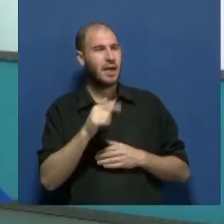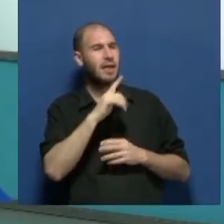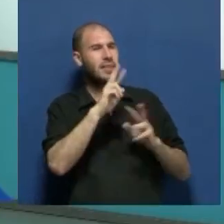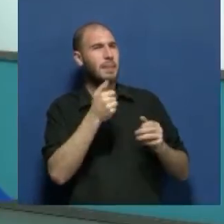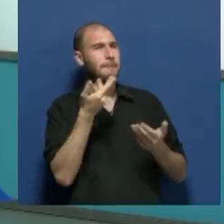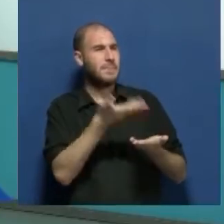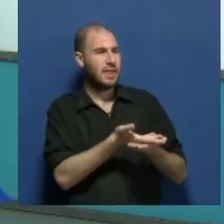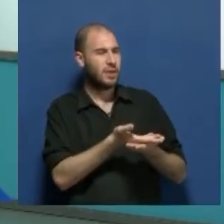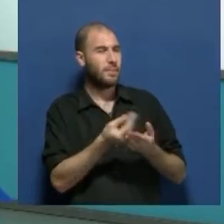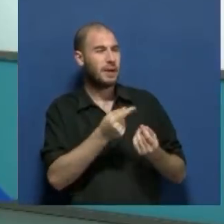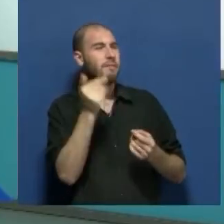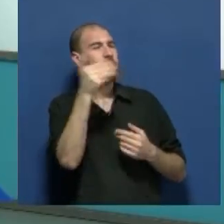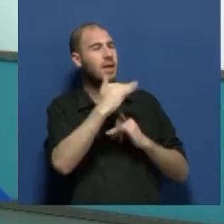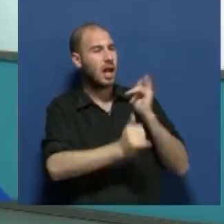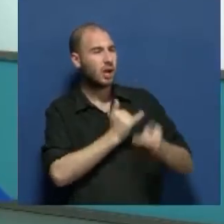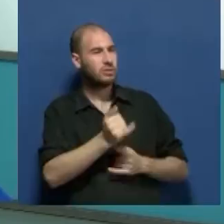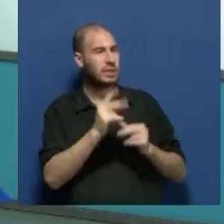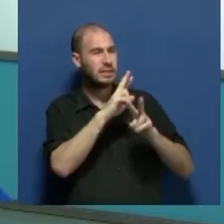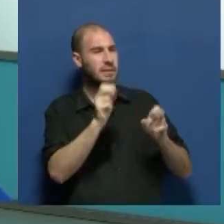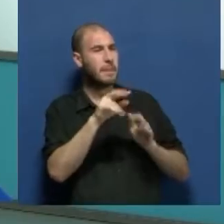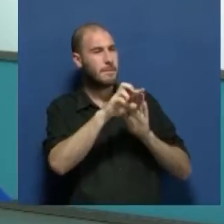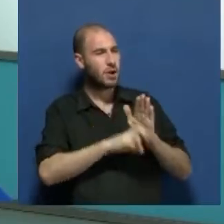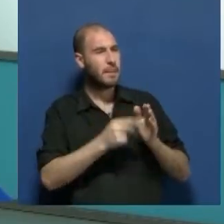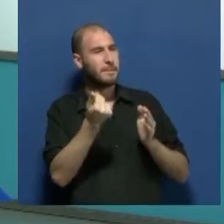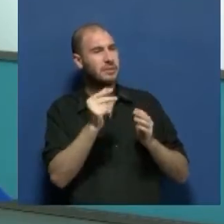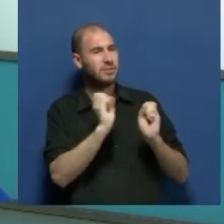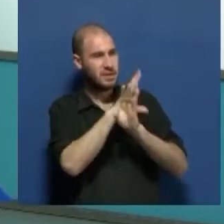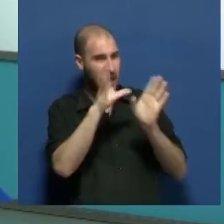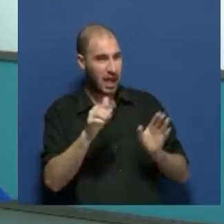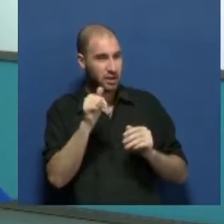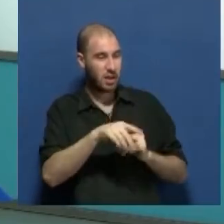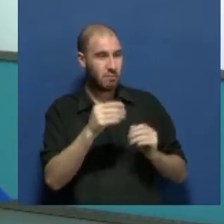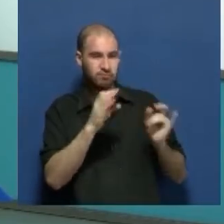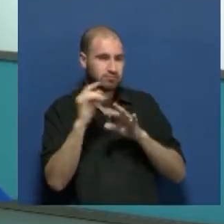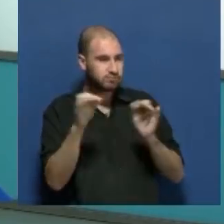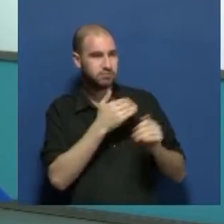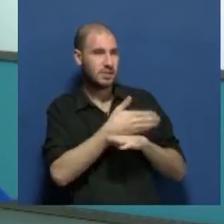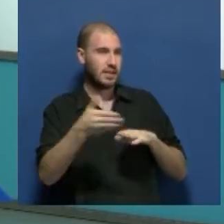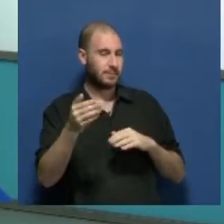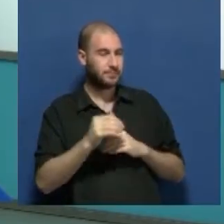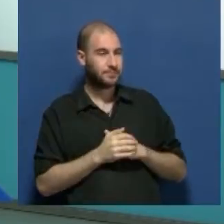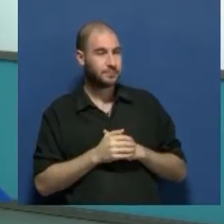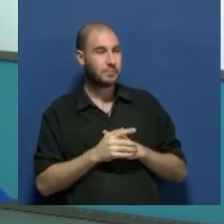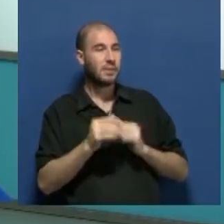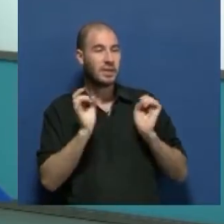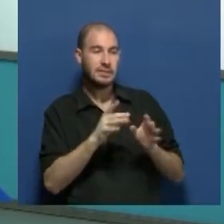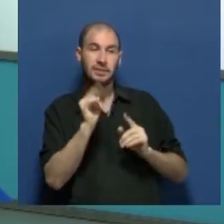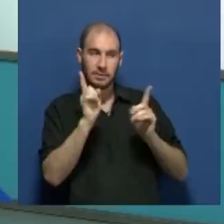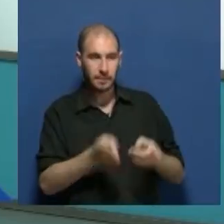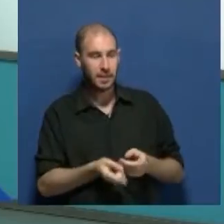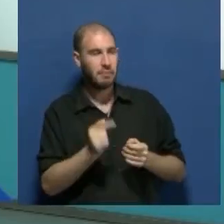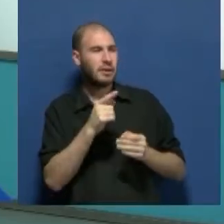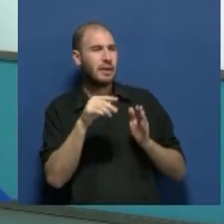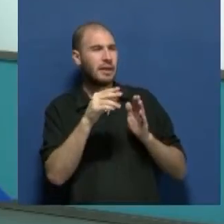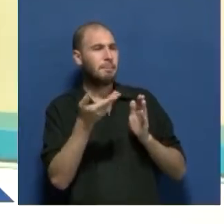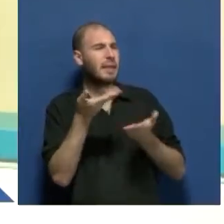basa este pedido para que vayan a dar explicaciones sobre este programa de precios transparentes que ha dado mucho debate y alguna crítica? ¿En dónde